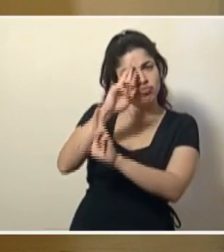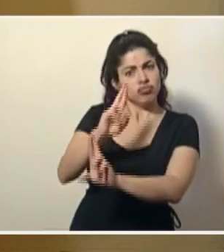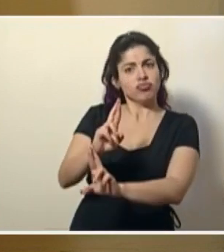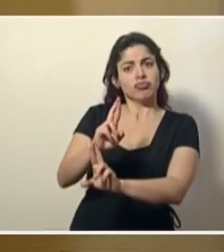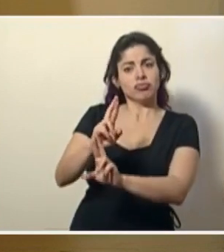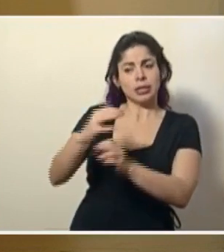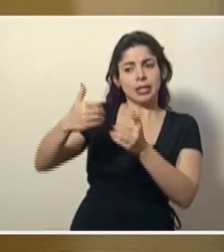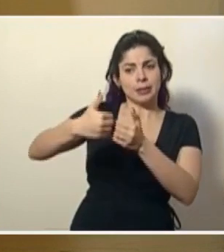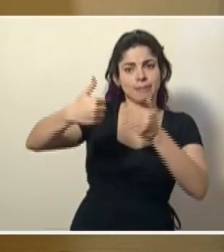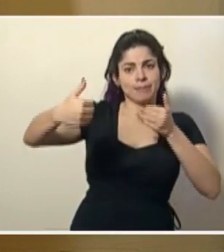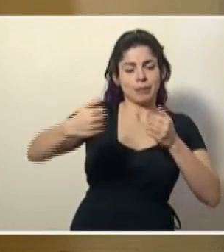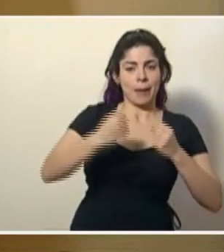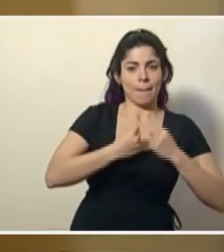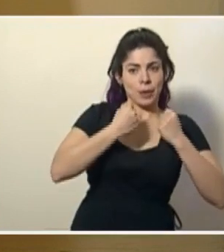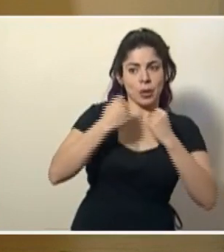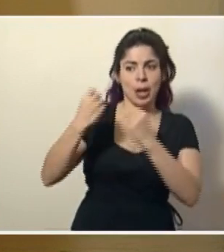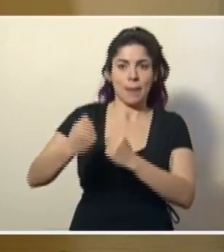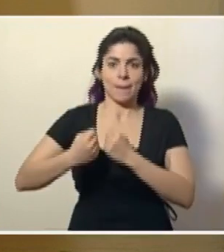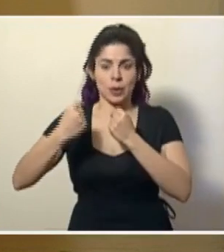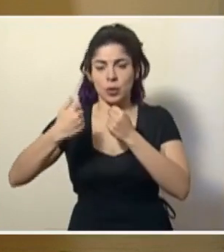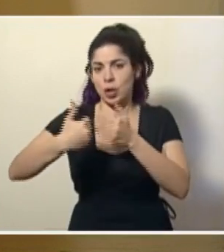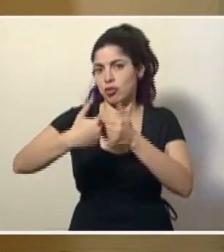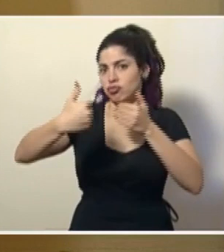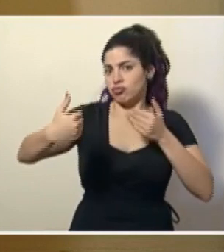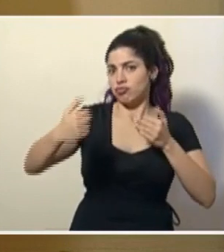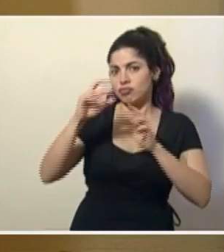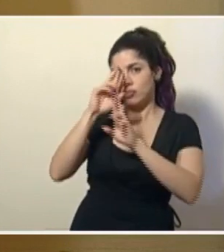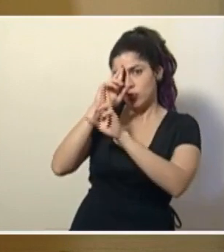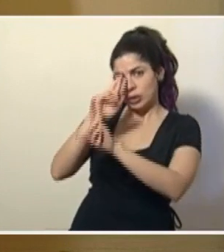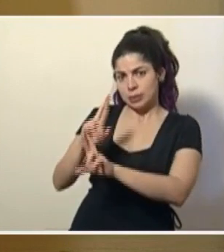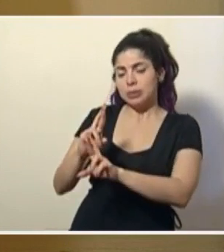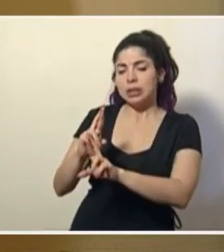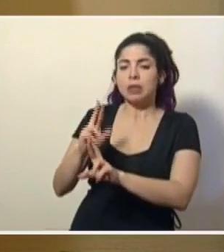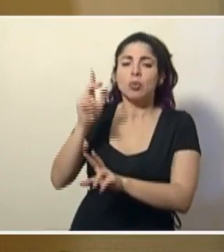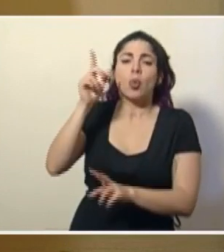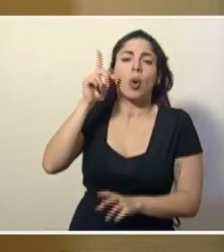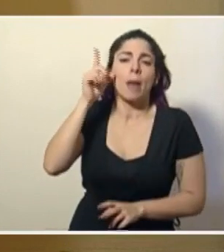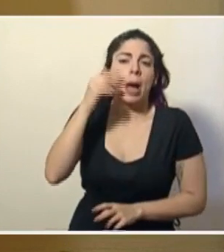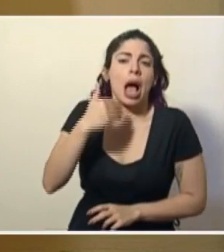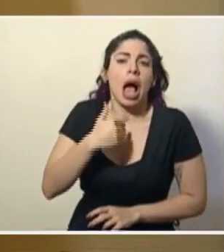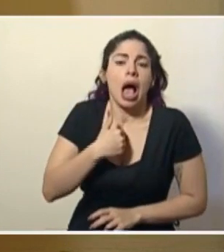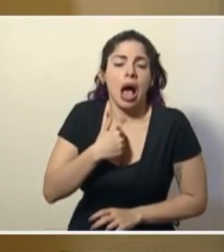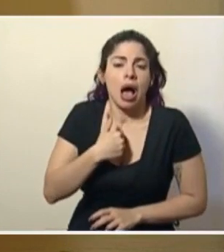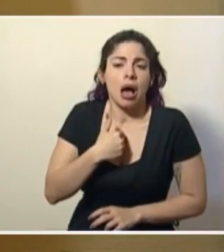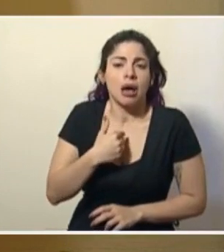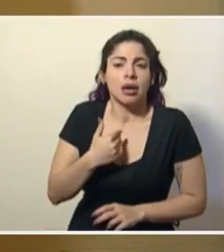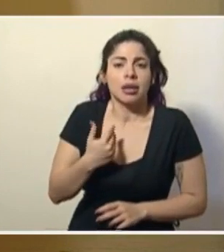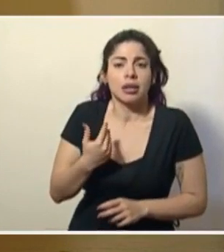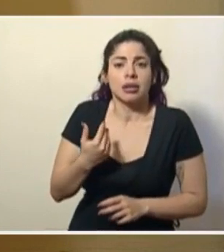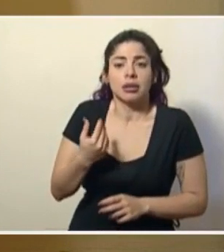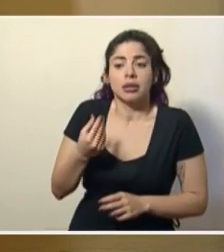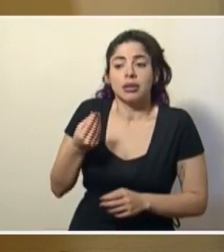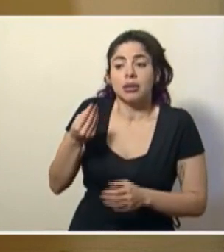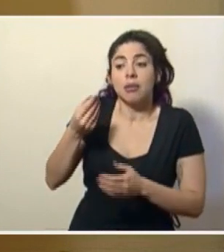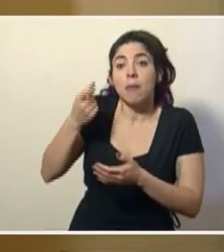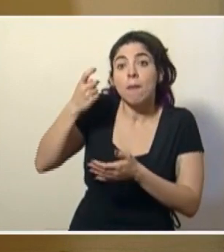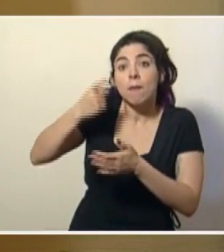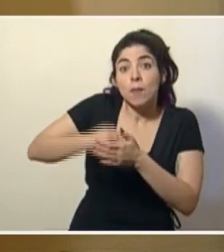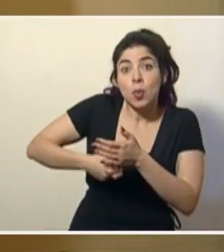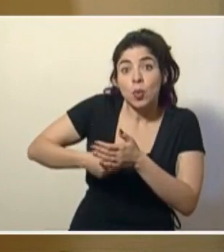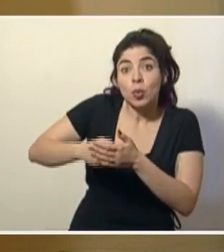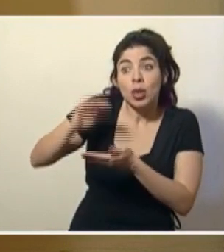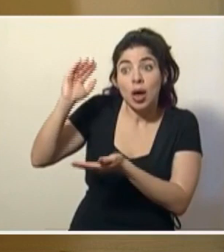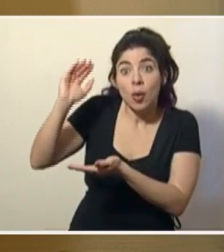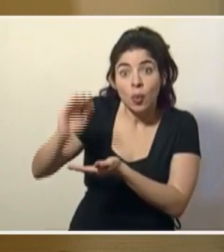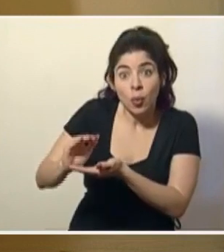la división de poderes, definitivamente. Por supuesto que sí hay un descenso en el monto de la infracción y